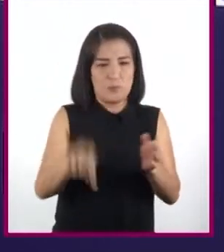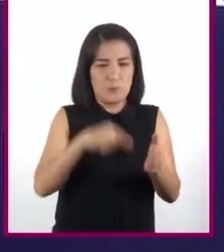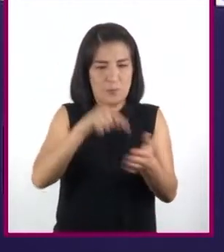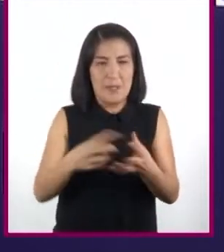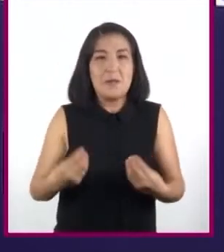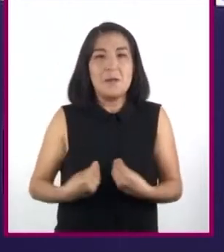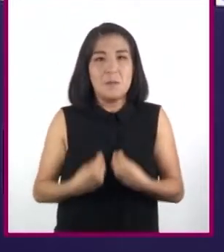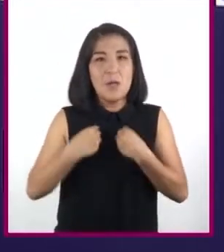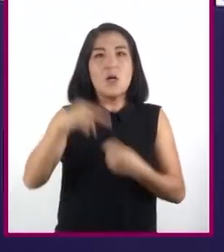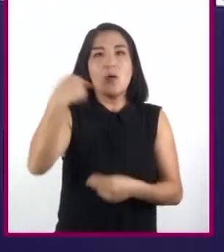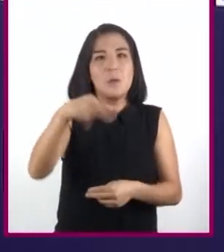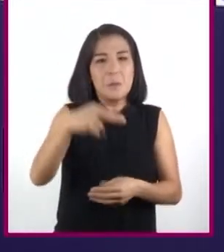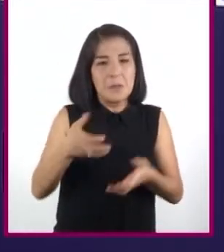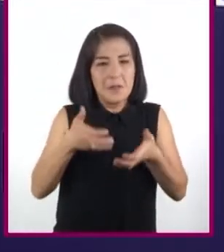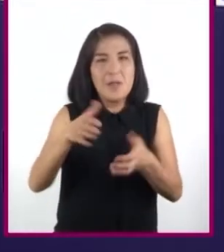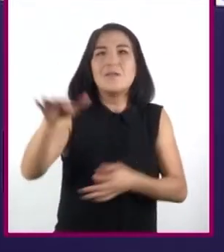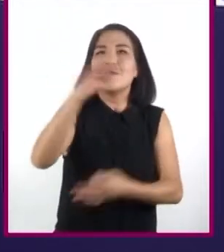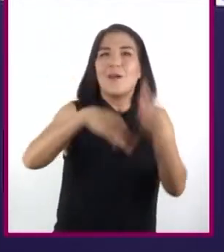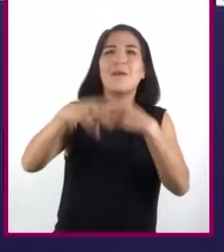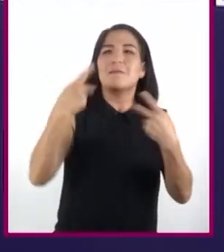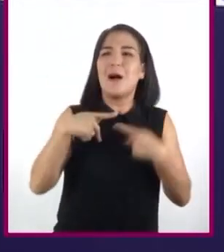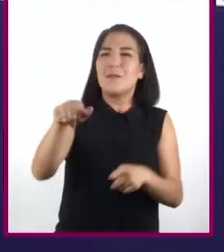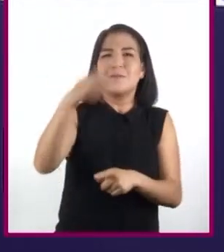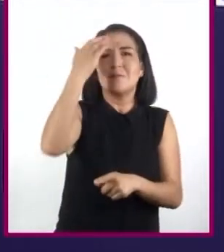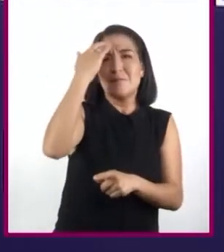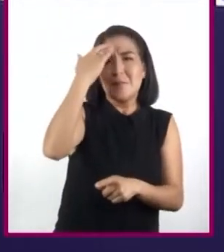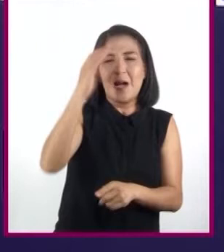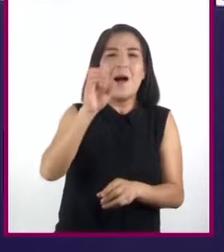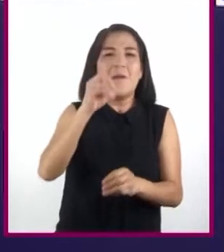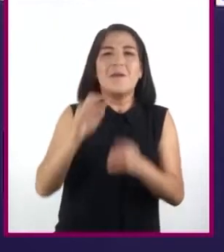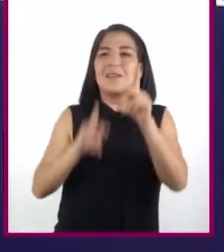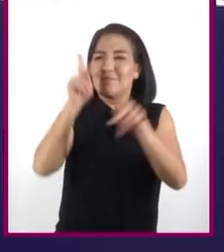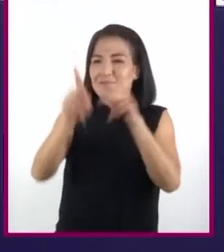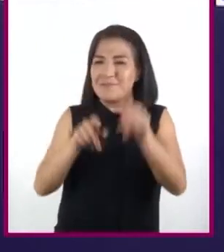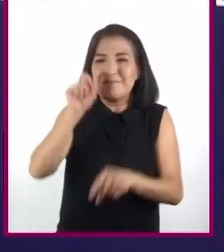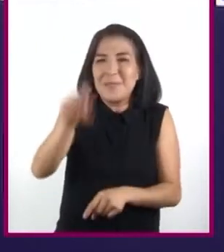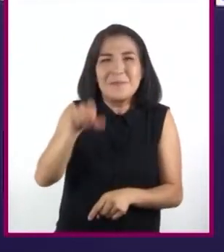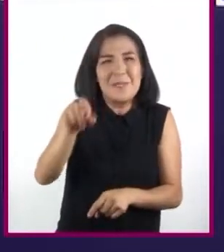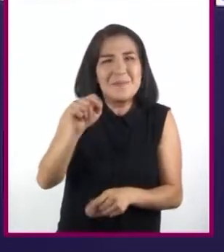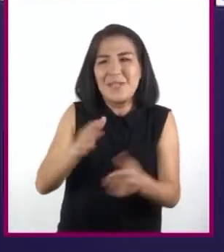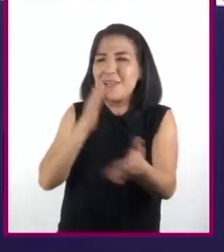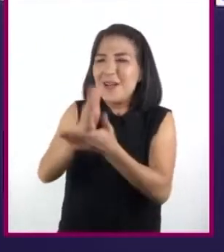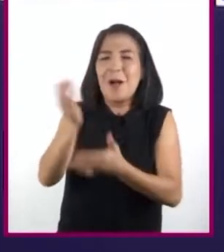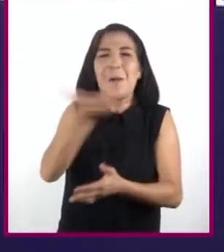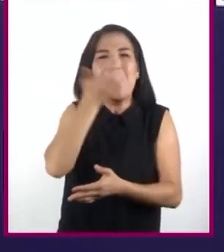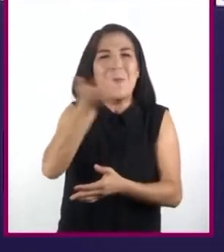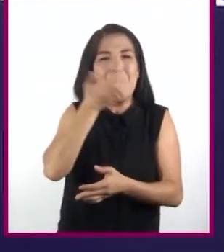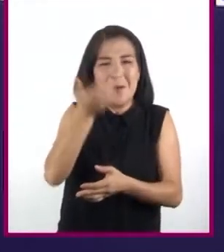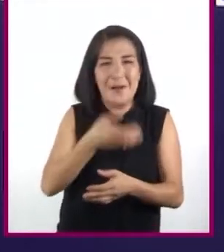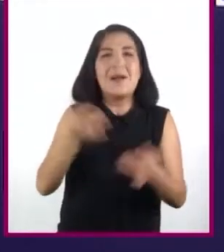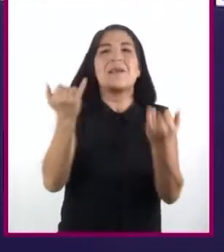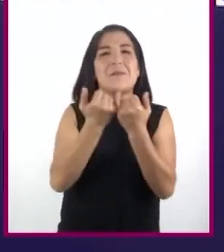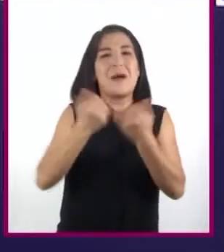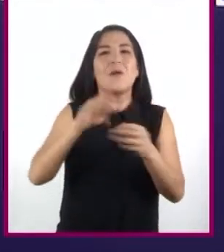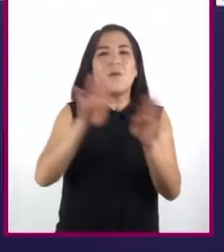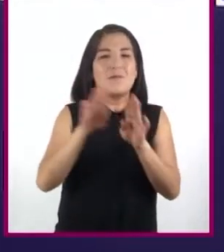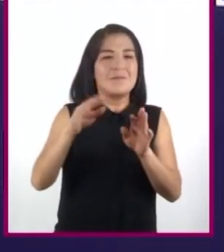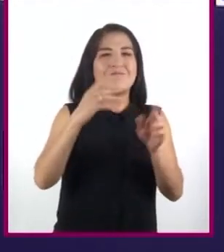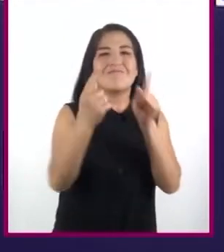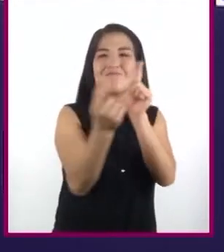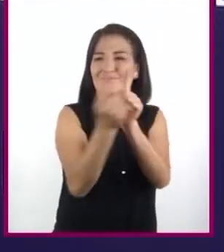algunas calles que todos conocen, algún sitio que visitan con frecuencia y hasta una forma de expresarse con los